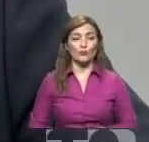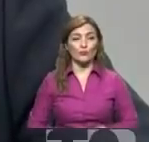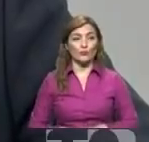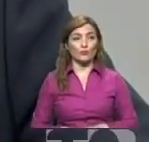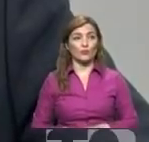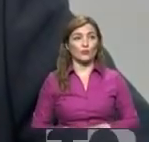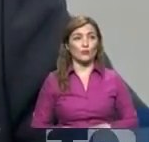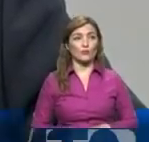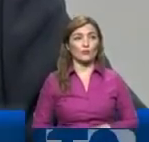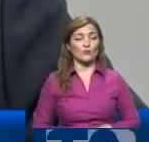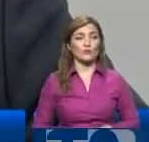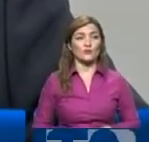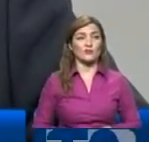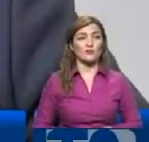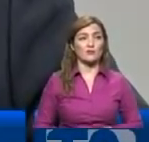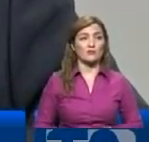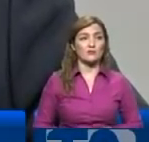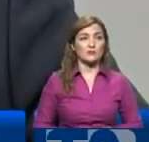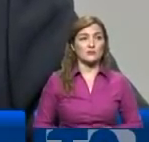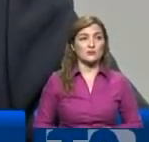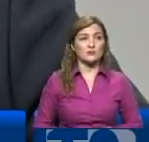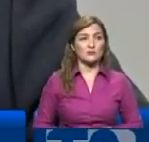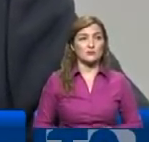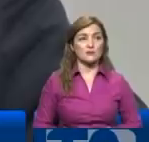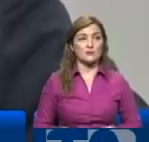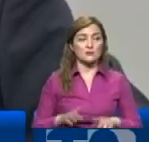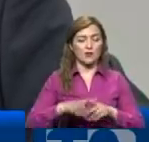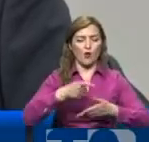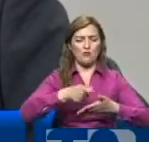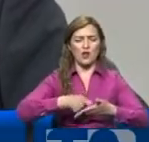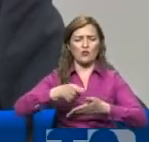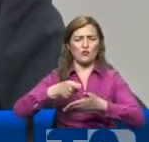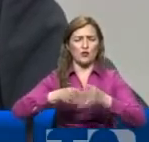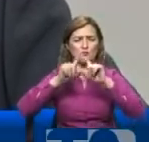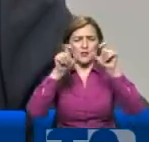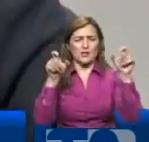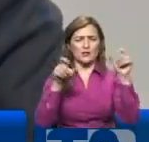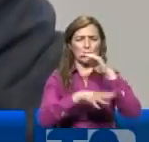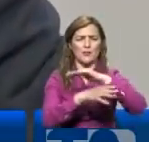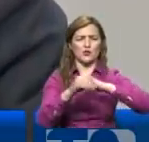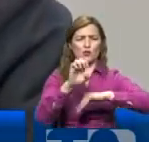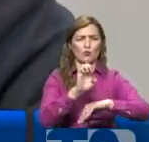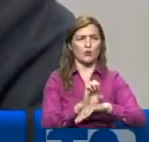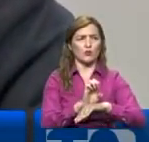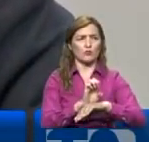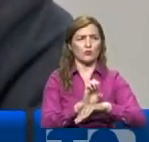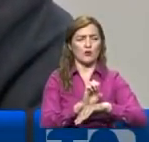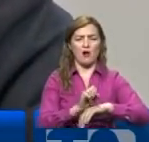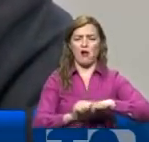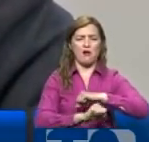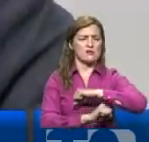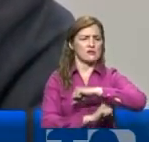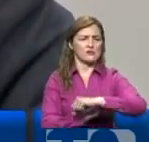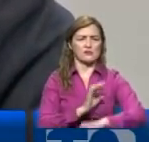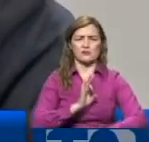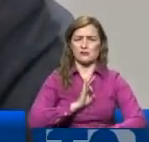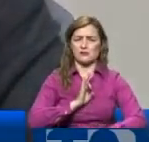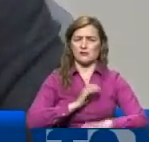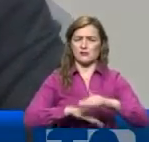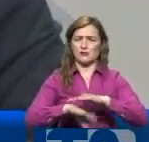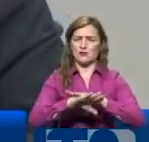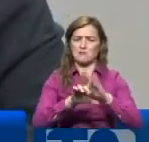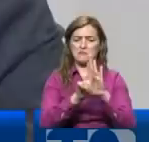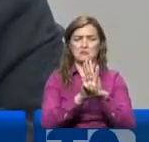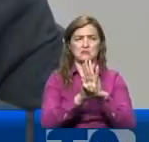La reiteración de un procedimiento en varios contratos de Petroecuador ha sido el sustento técnico para los señalamientos